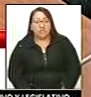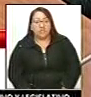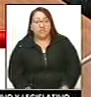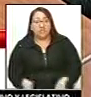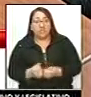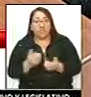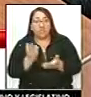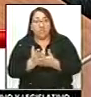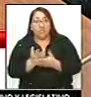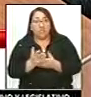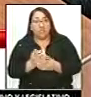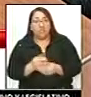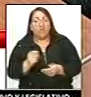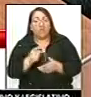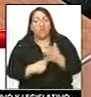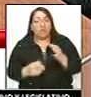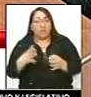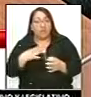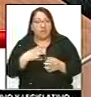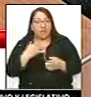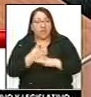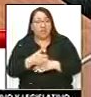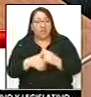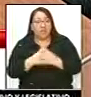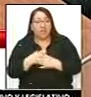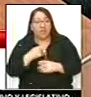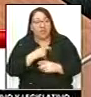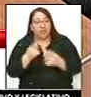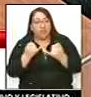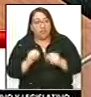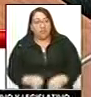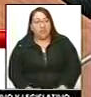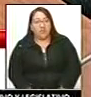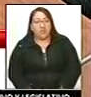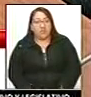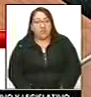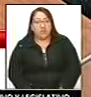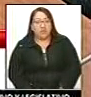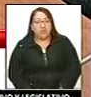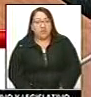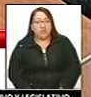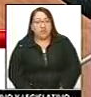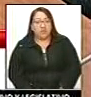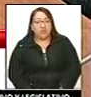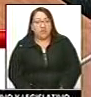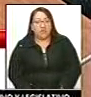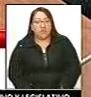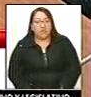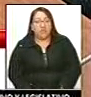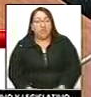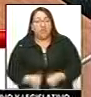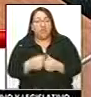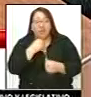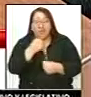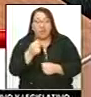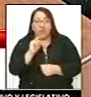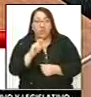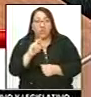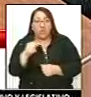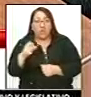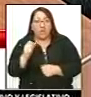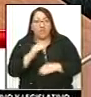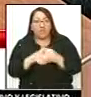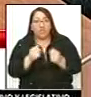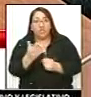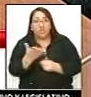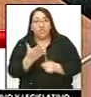o los centros educativos particulares, a través de denuncias informativas, a través de la prensa, a través de las UGELES, de los